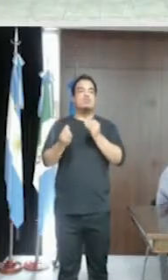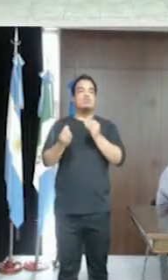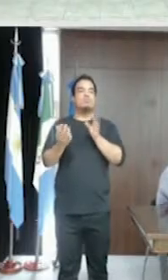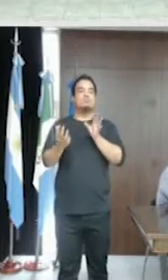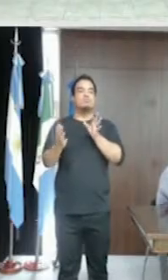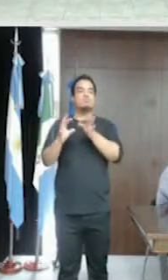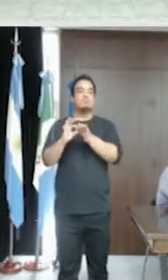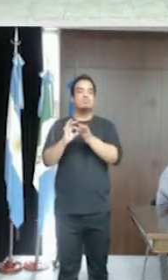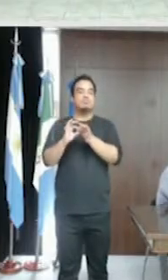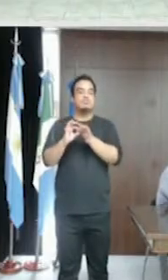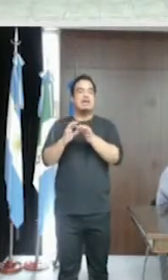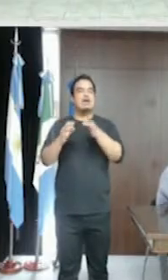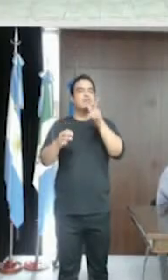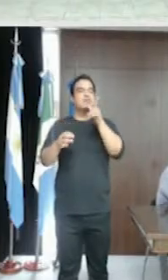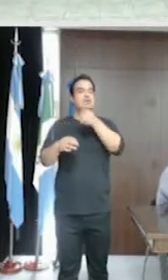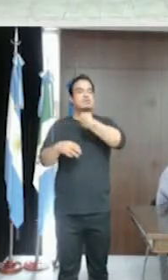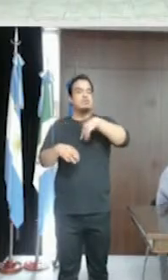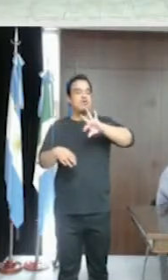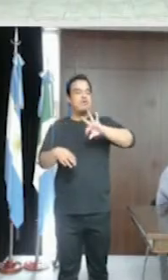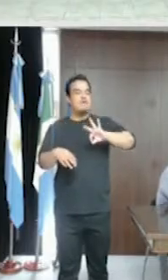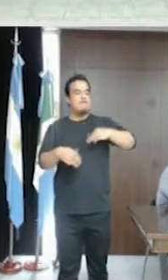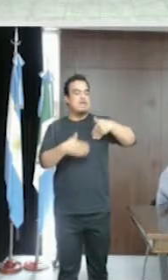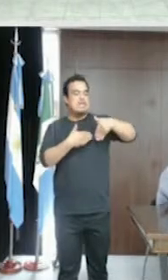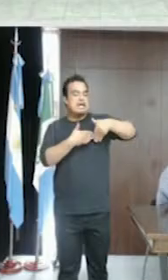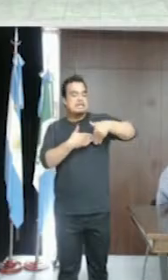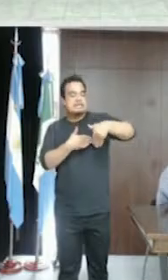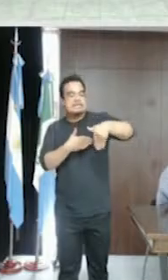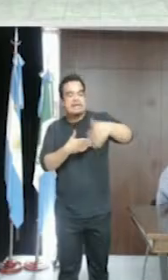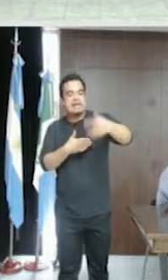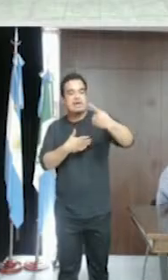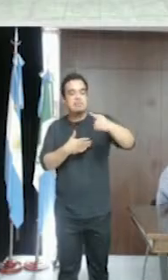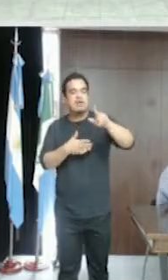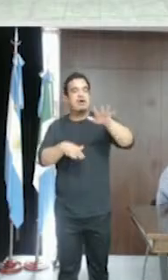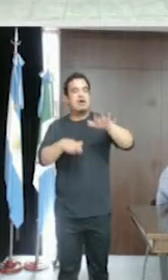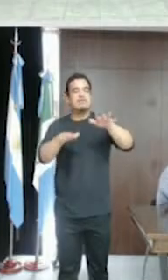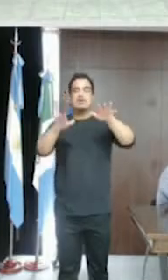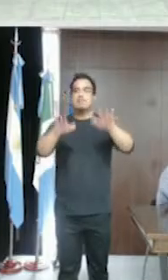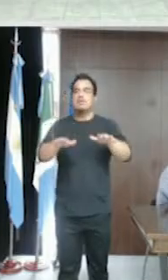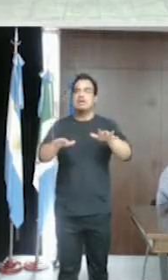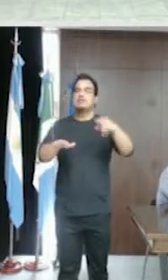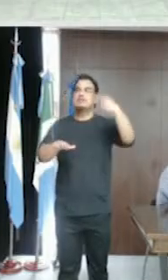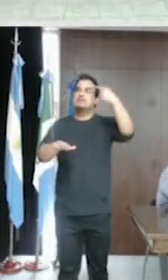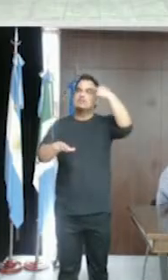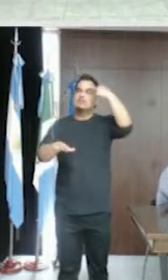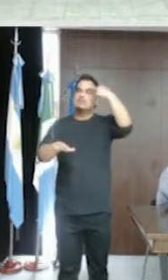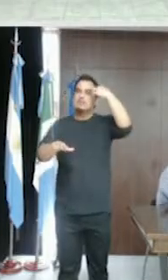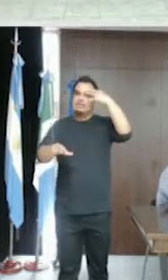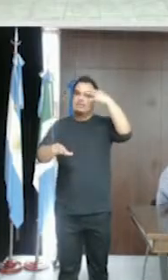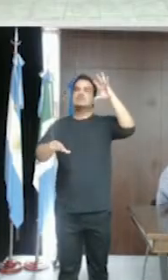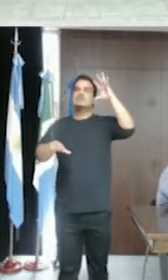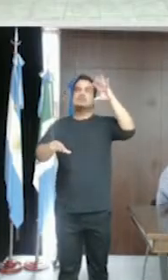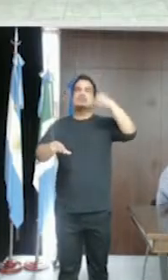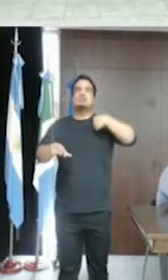sin detenernos a ver quién soy, cuál fue mi primera escuela y cómo fue